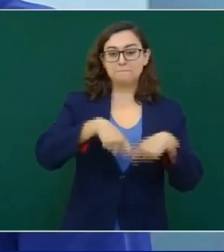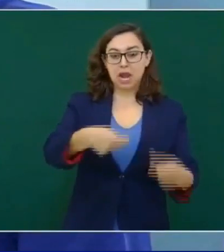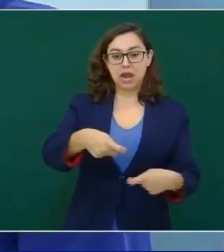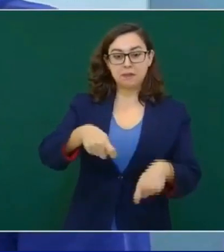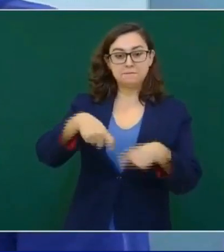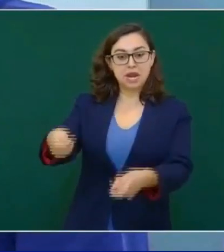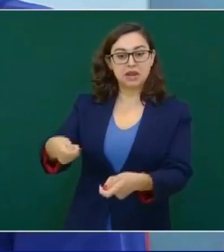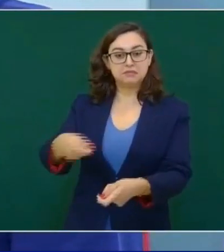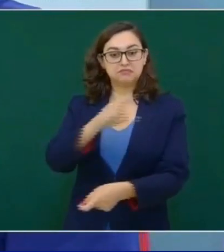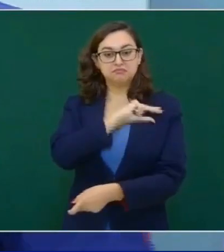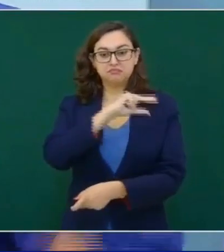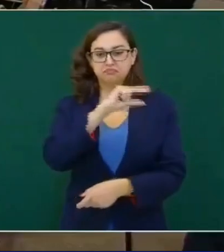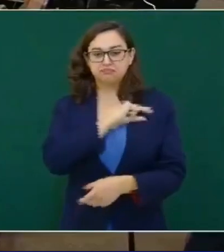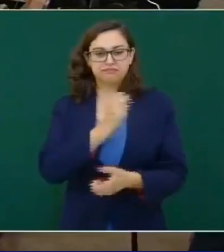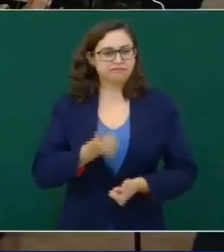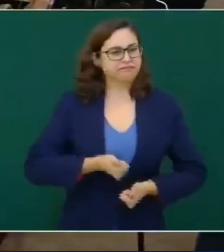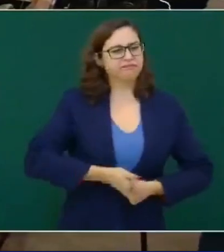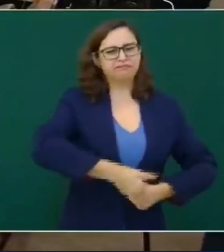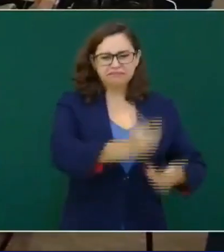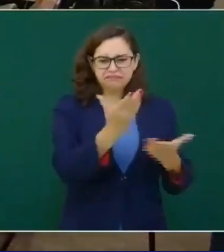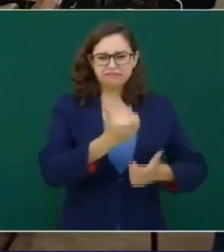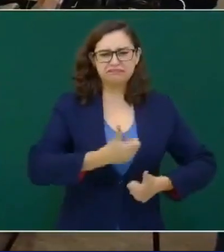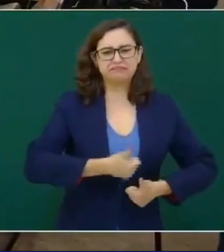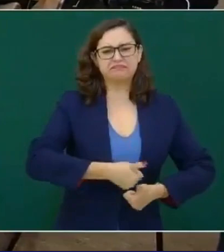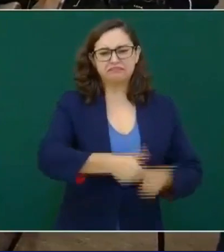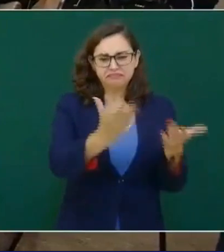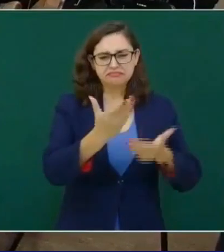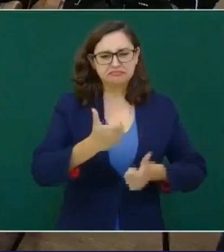mientras se estaban